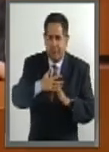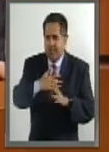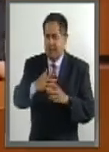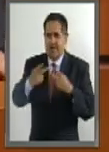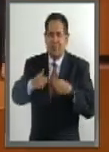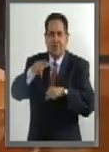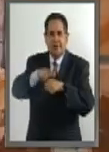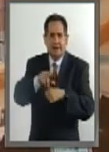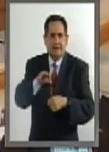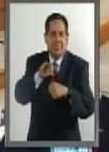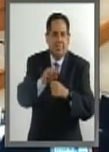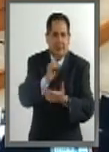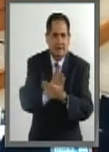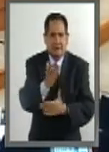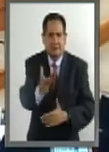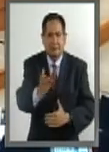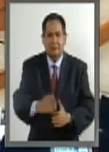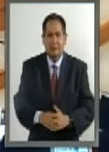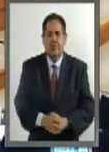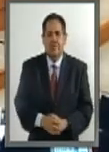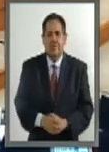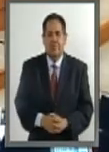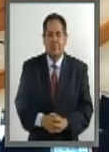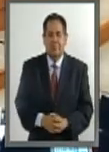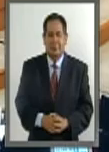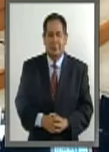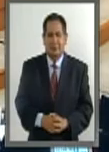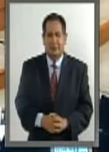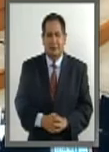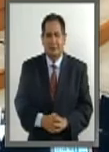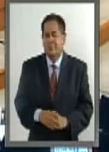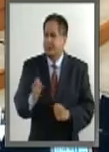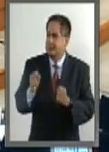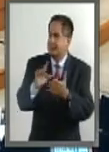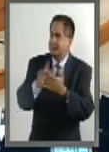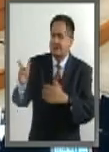Gracias. Muchas gracias, senador Barbosa.